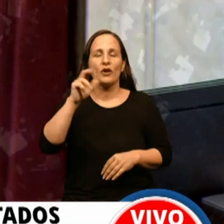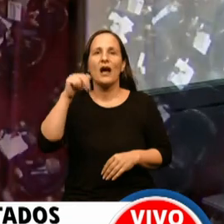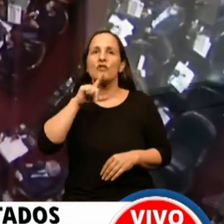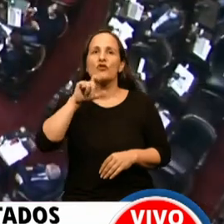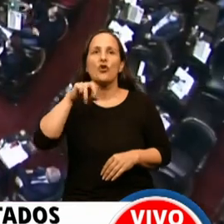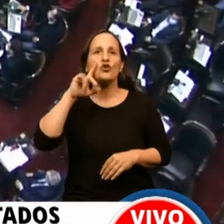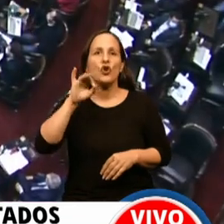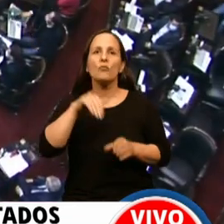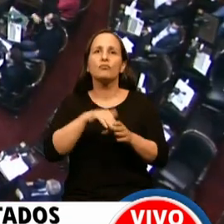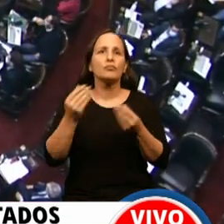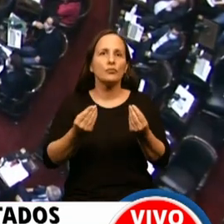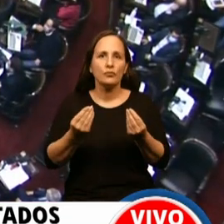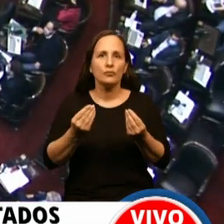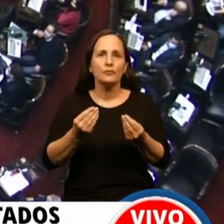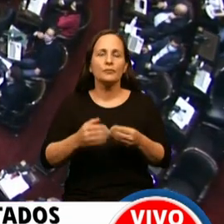voto